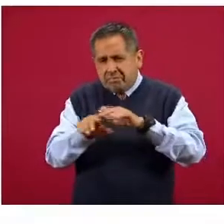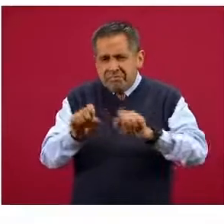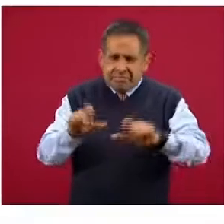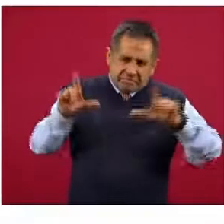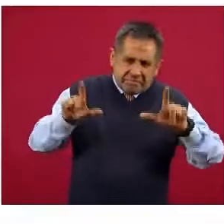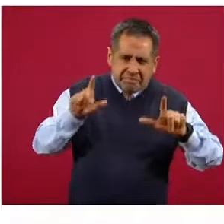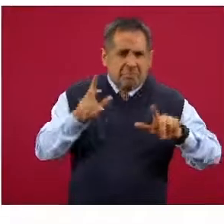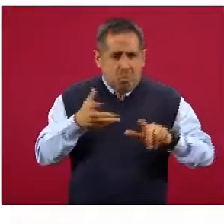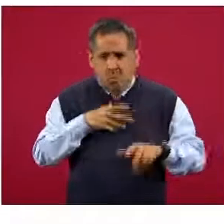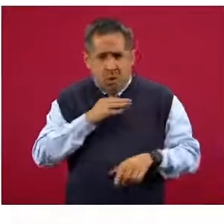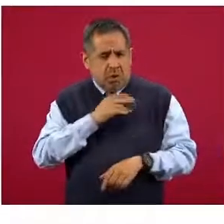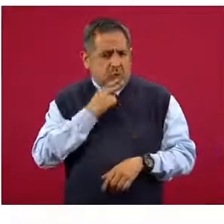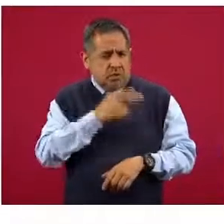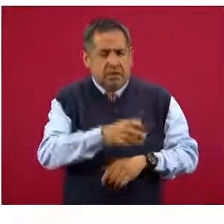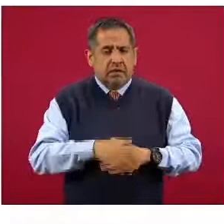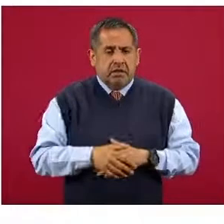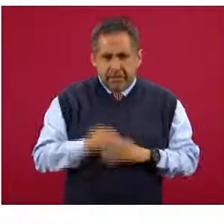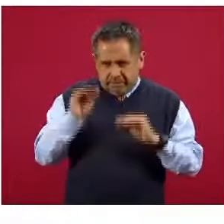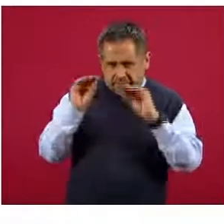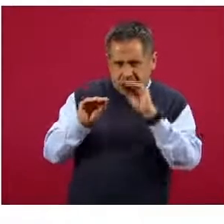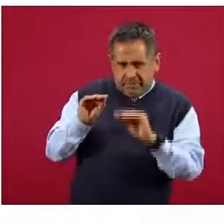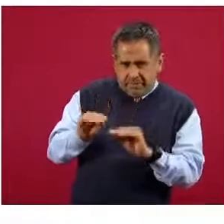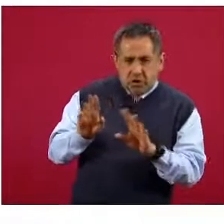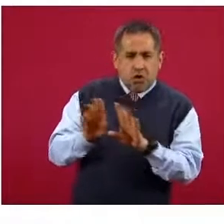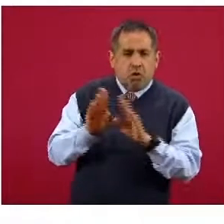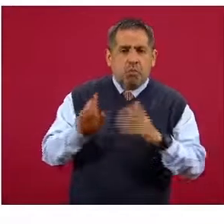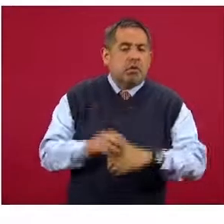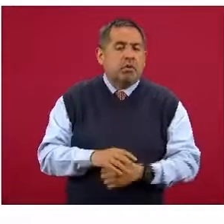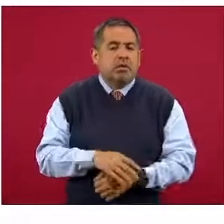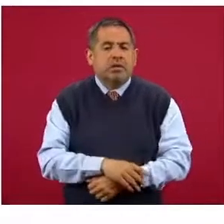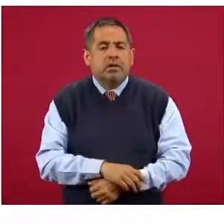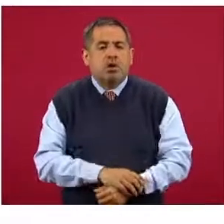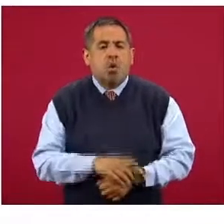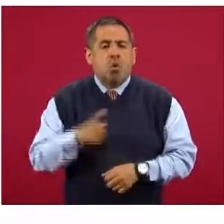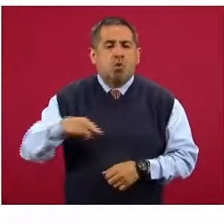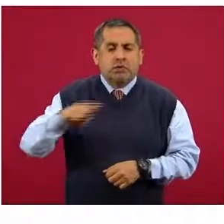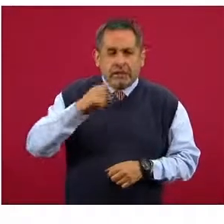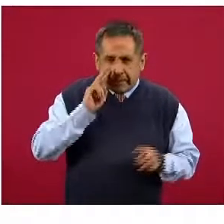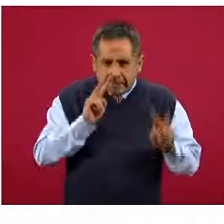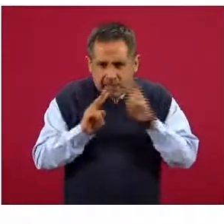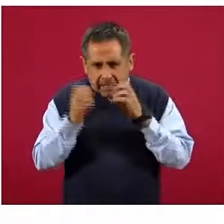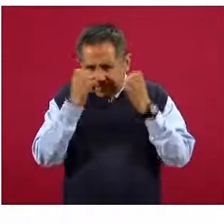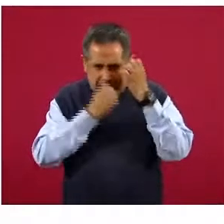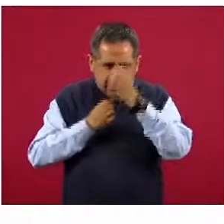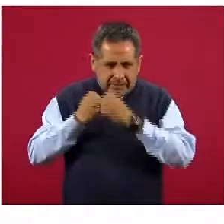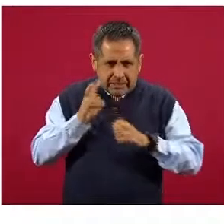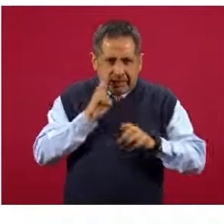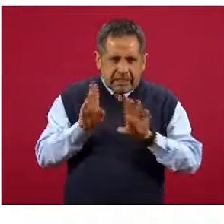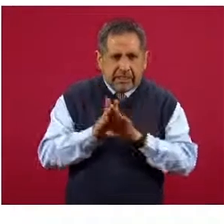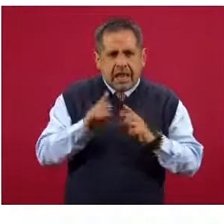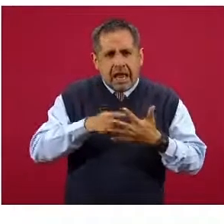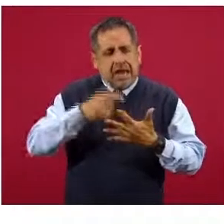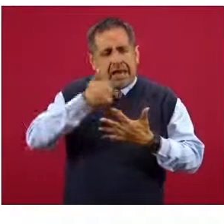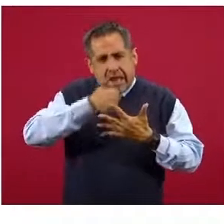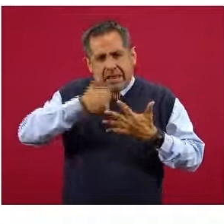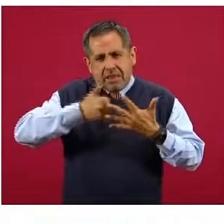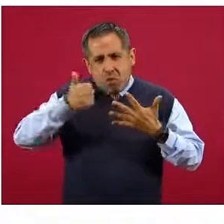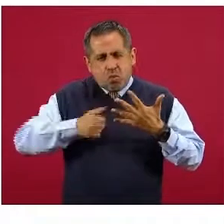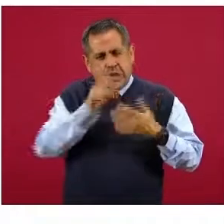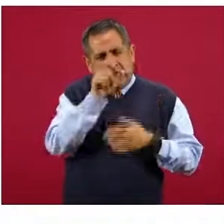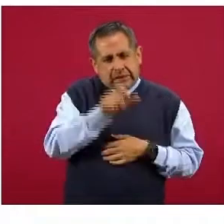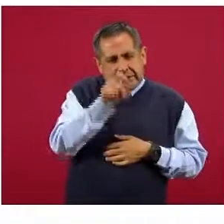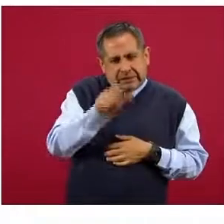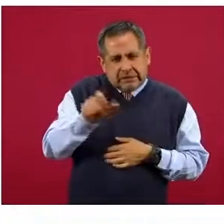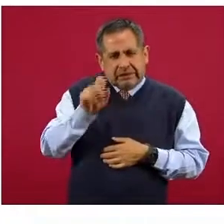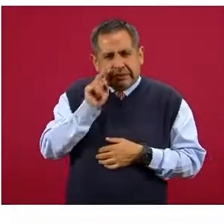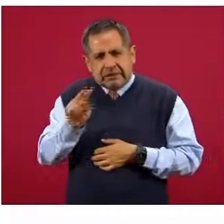datos. La integramos precisamente para que ustedes puedan revisar columna por columna, dato por dato, pero